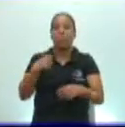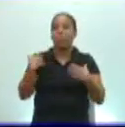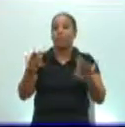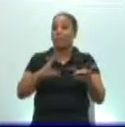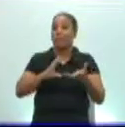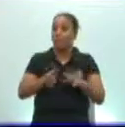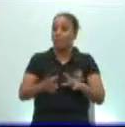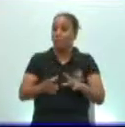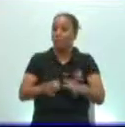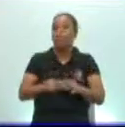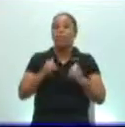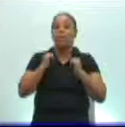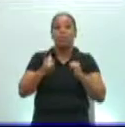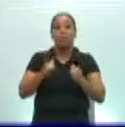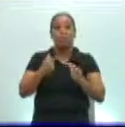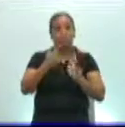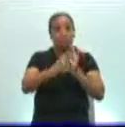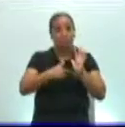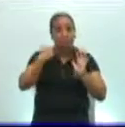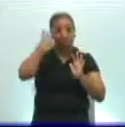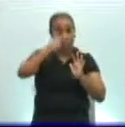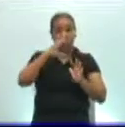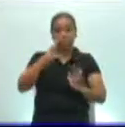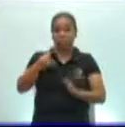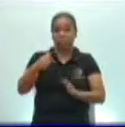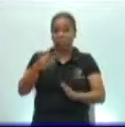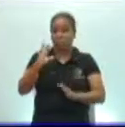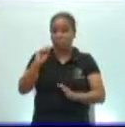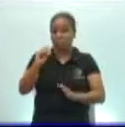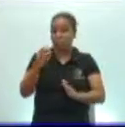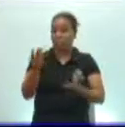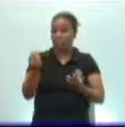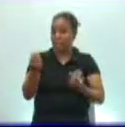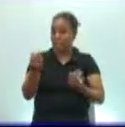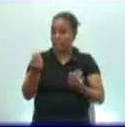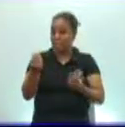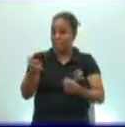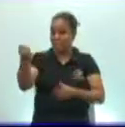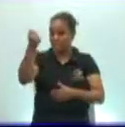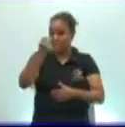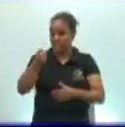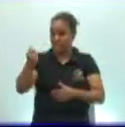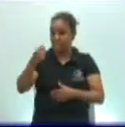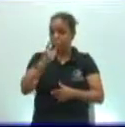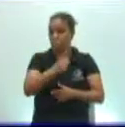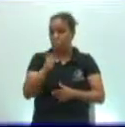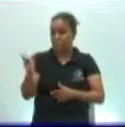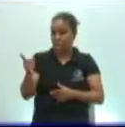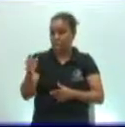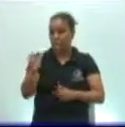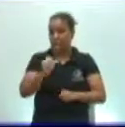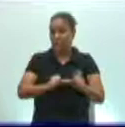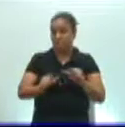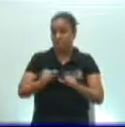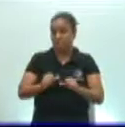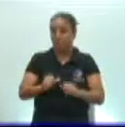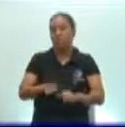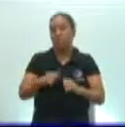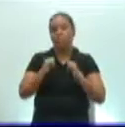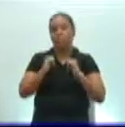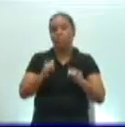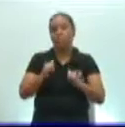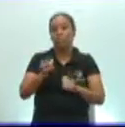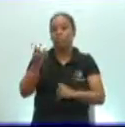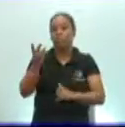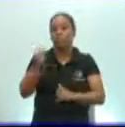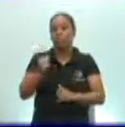cualitativa. Y ya cuando me dicen la cantidad de átomos de cada elemento, nos estamos refiriendo a la información cuantitativa. Me dicen